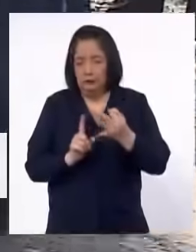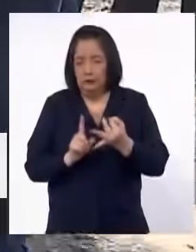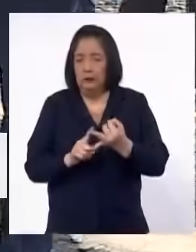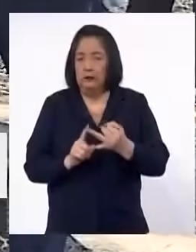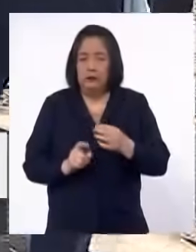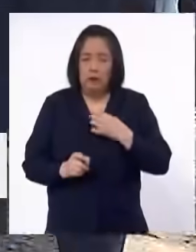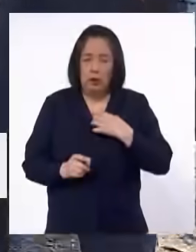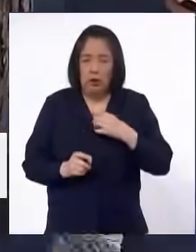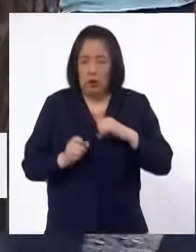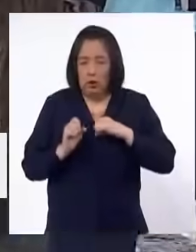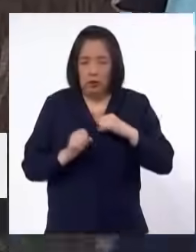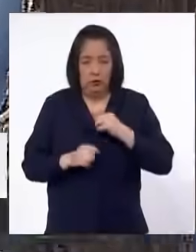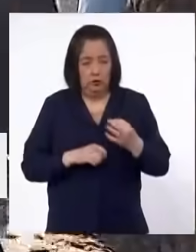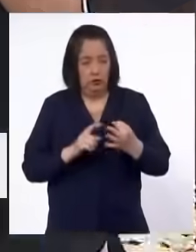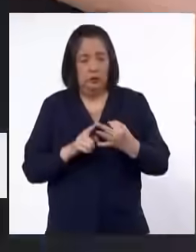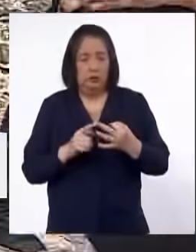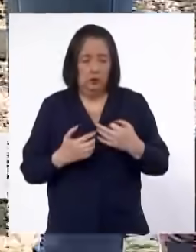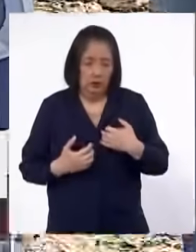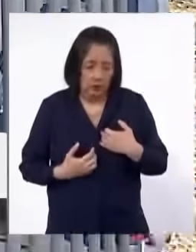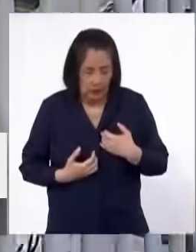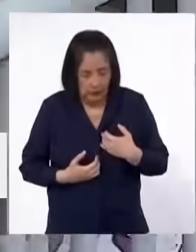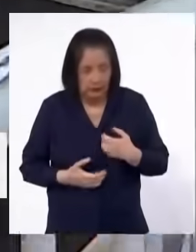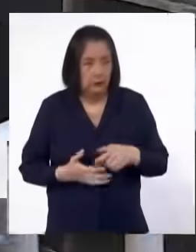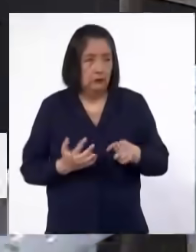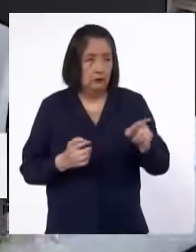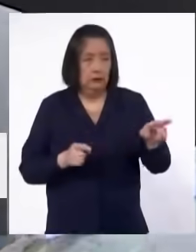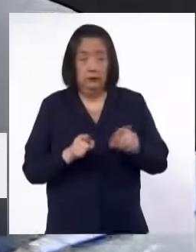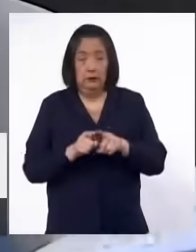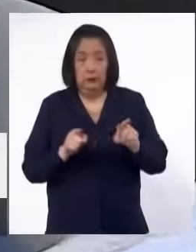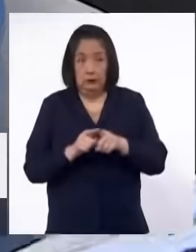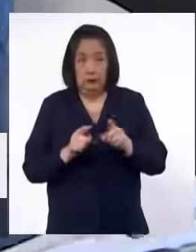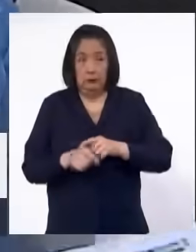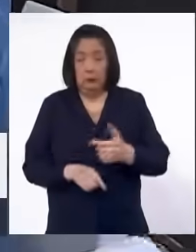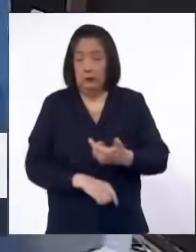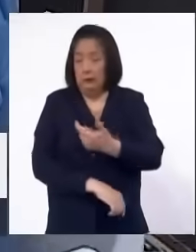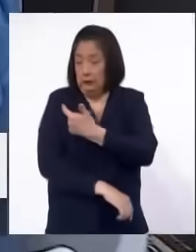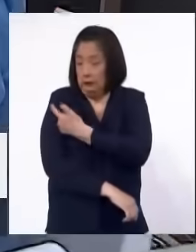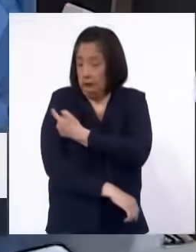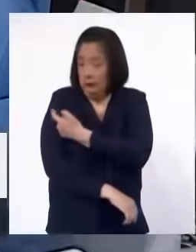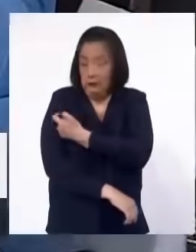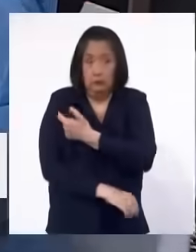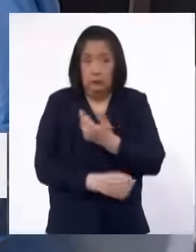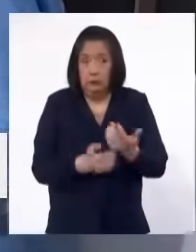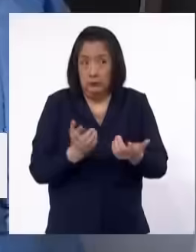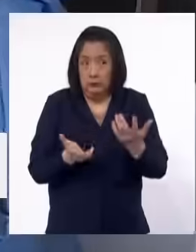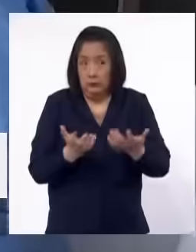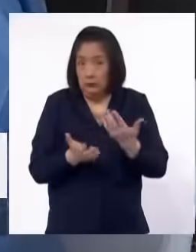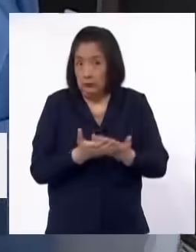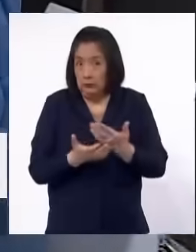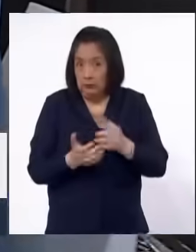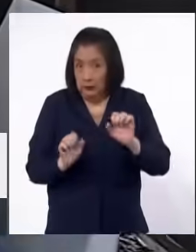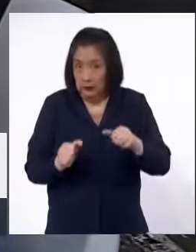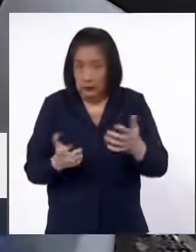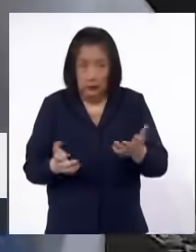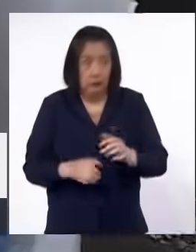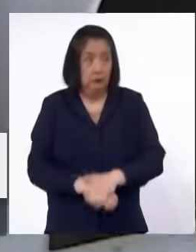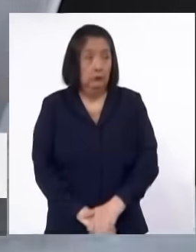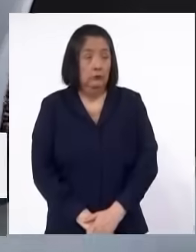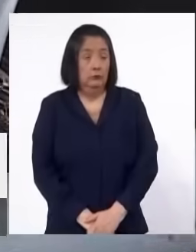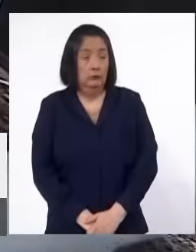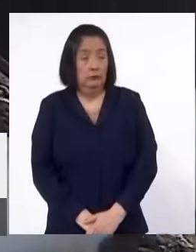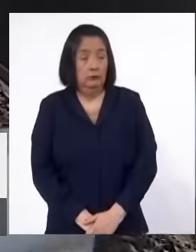tos, cansancio. Se va a corroborar acá también el tema de la vacunación que se está